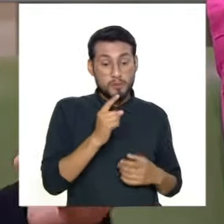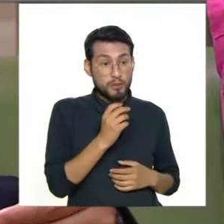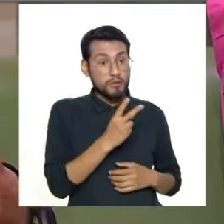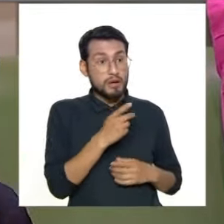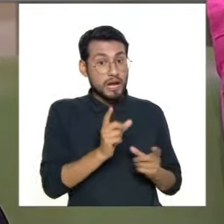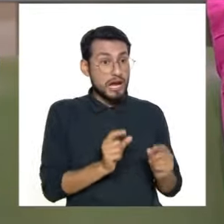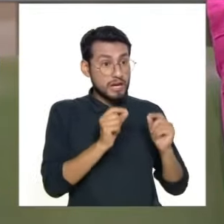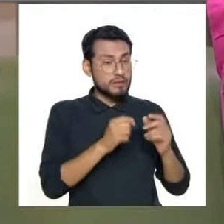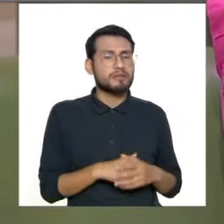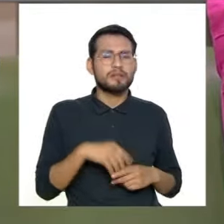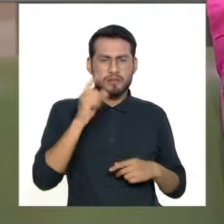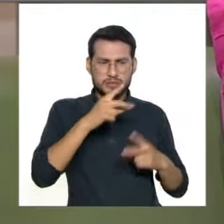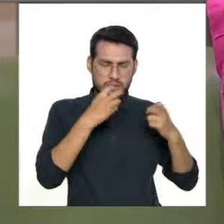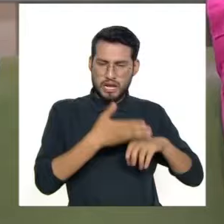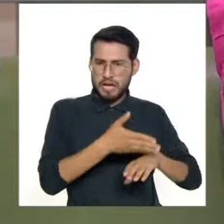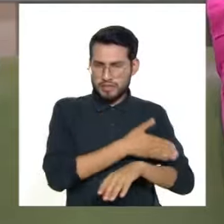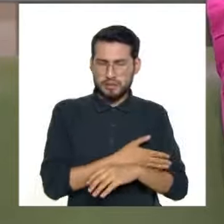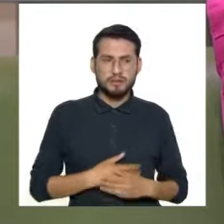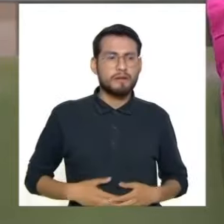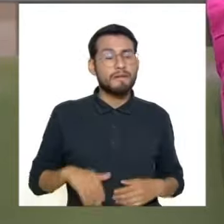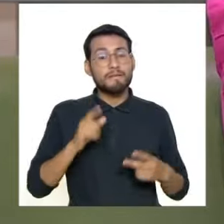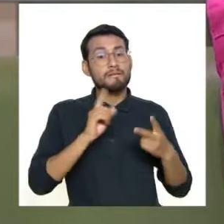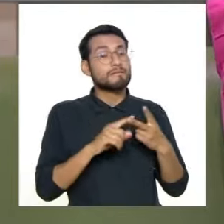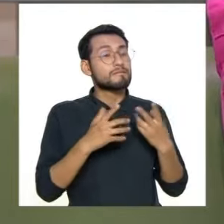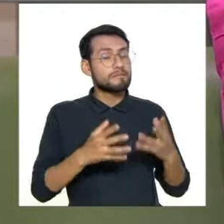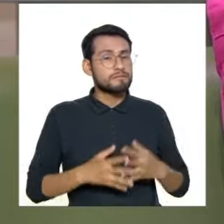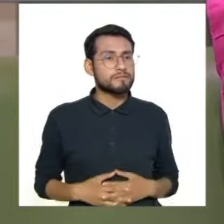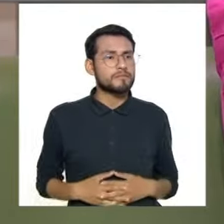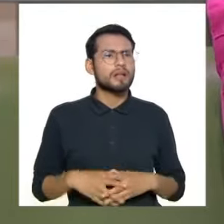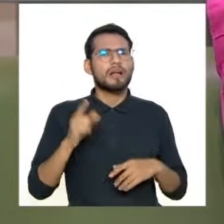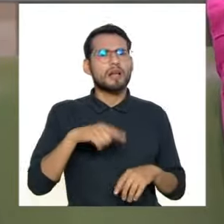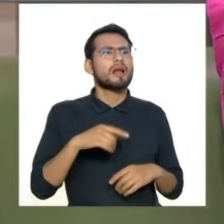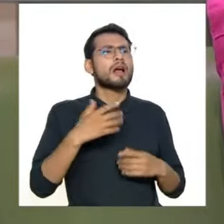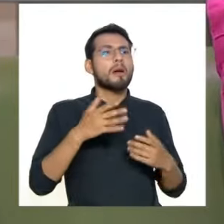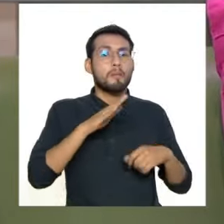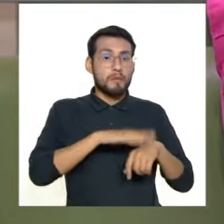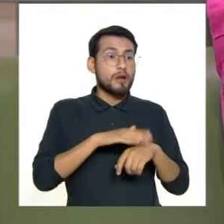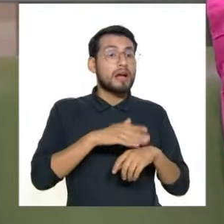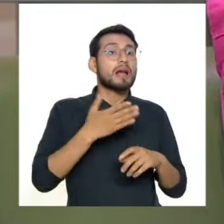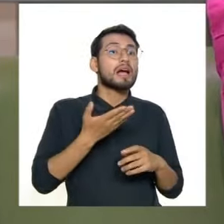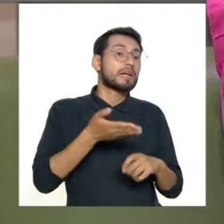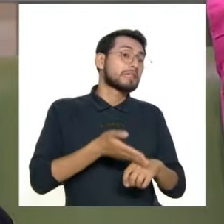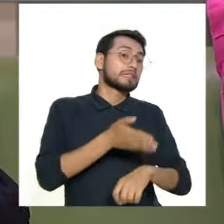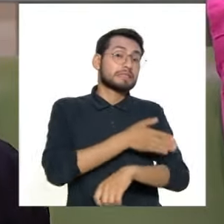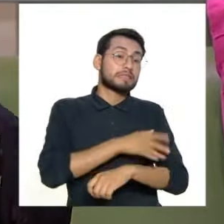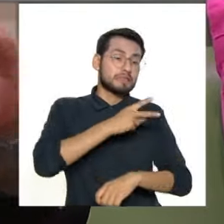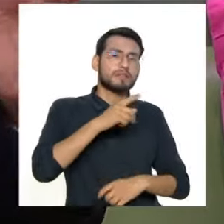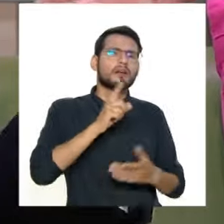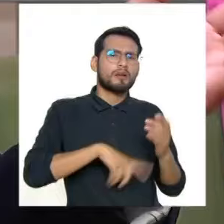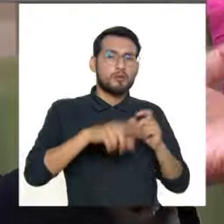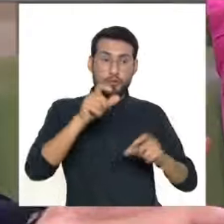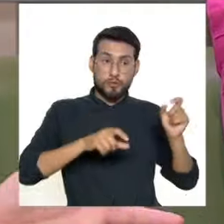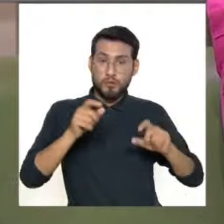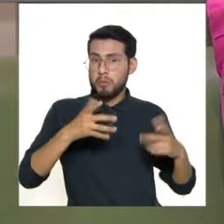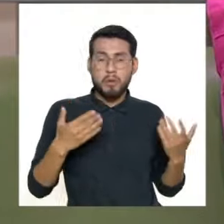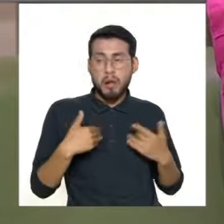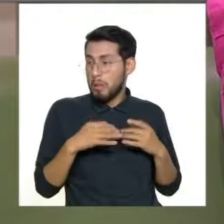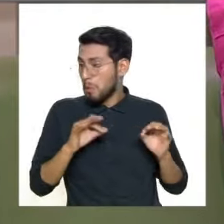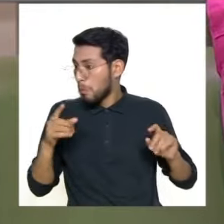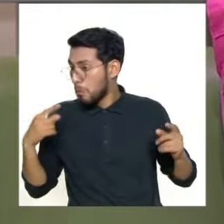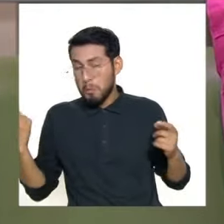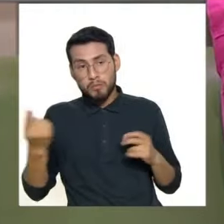con con cáncer chequearse antes segundo lugar este la prevención secundaria la prevención secundaria es la población general que no tiene estos